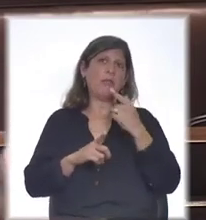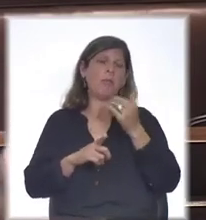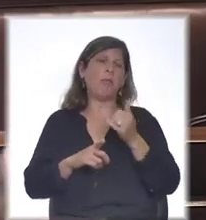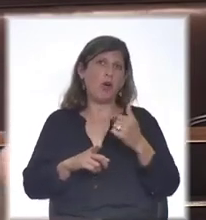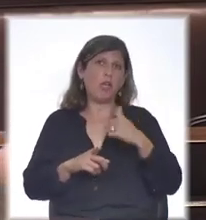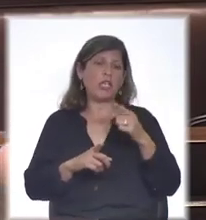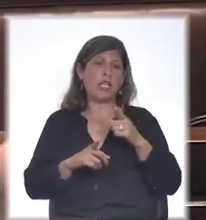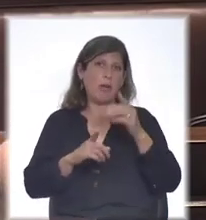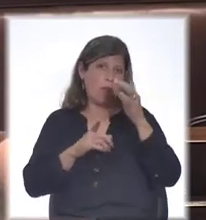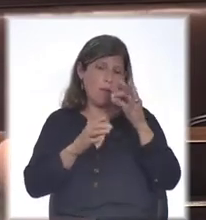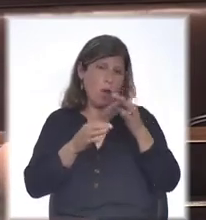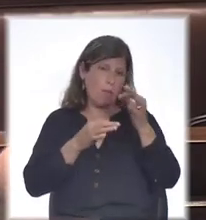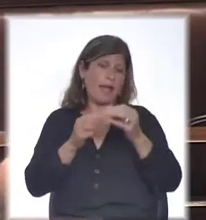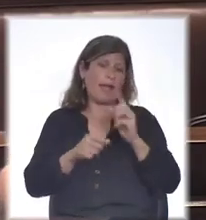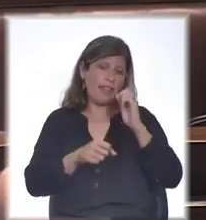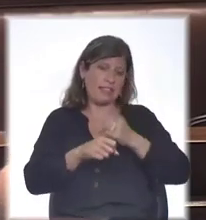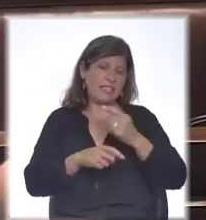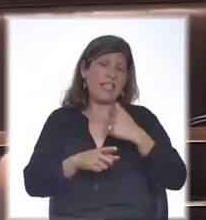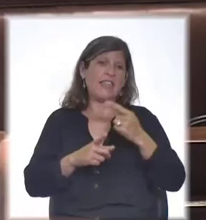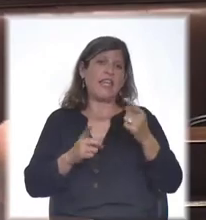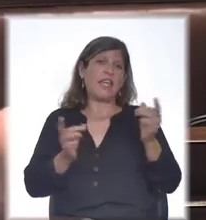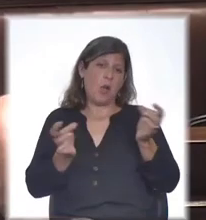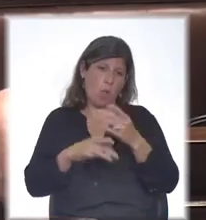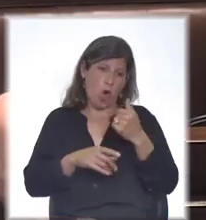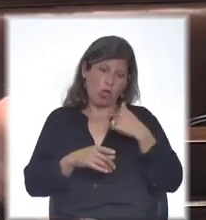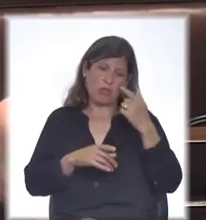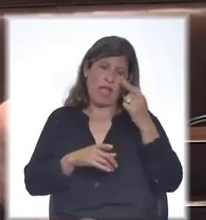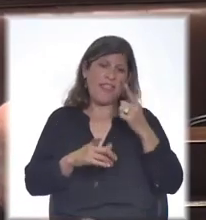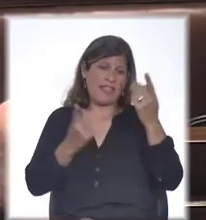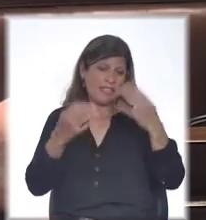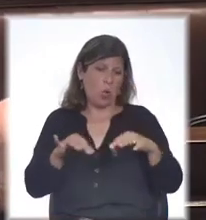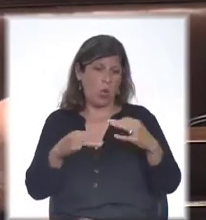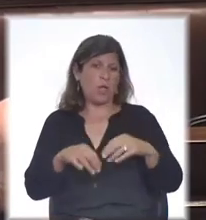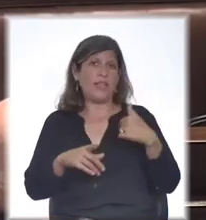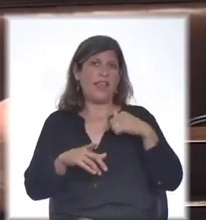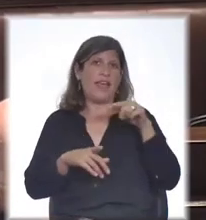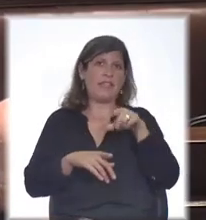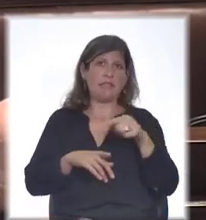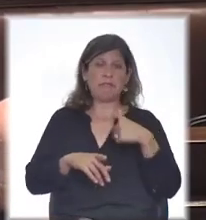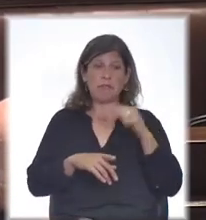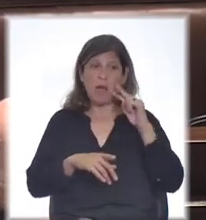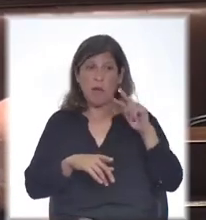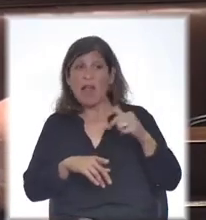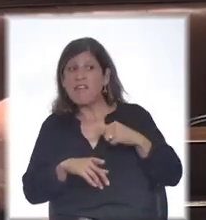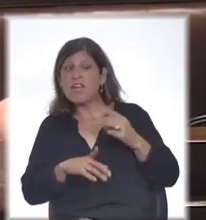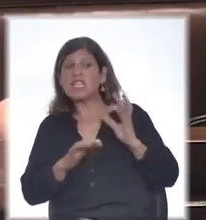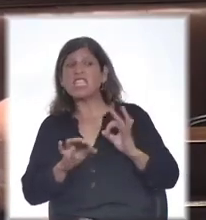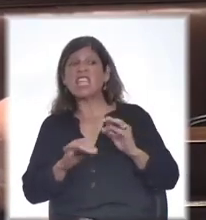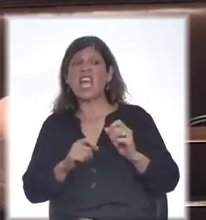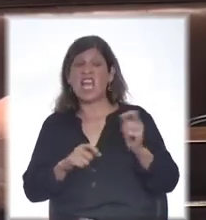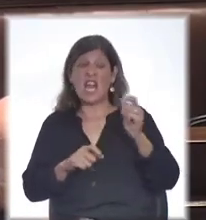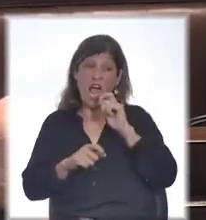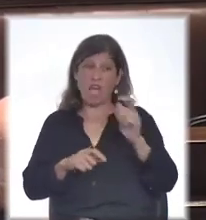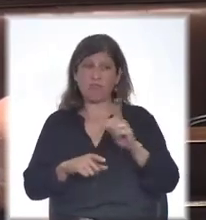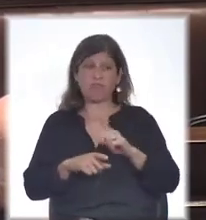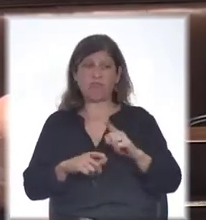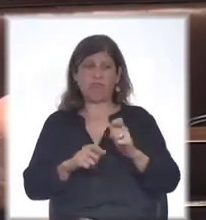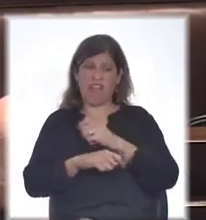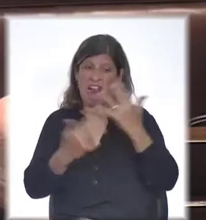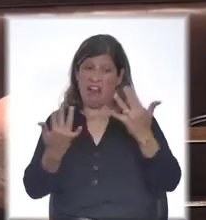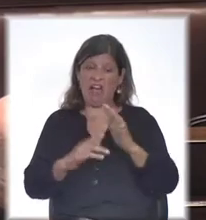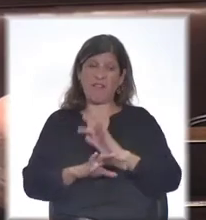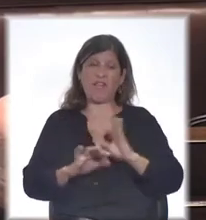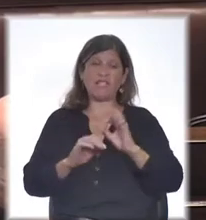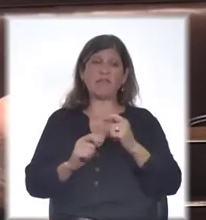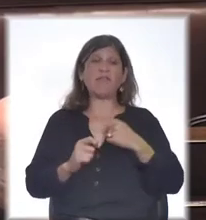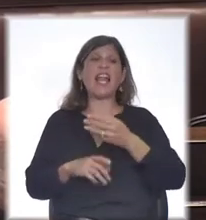medidas prontas de seguridad, declarar el estado de subversión ante la situación de grave de carácter interno, declarar estado de guerra, medidas todas ellas